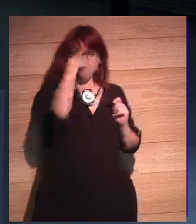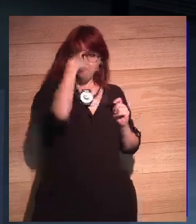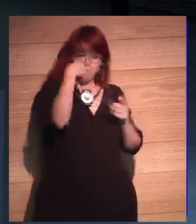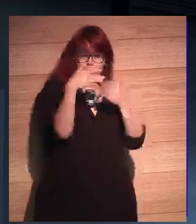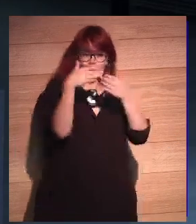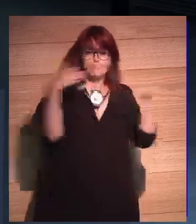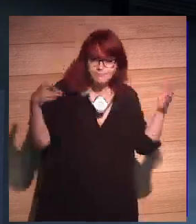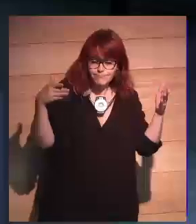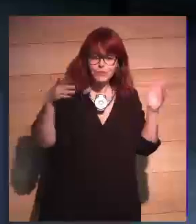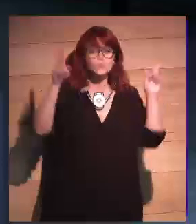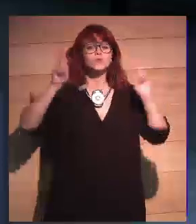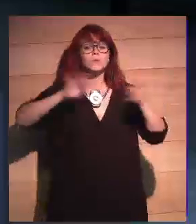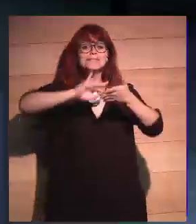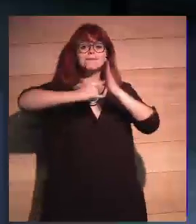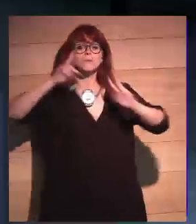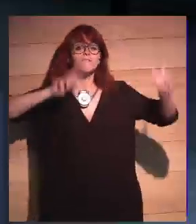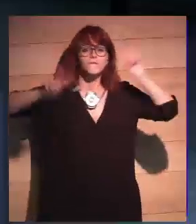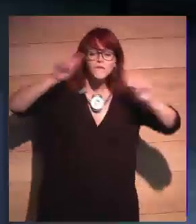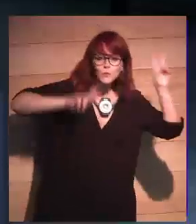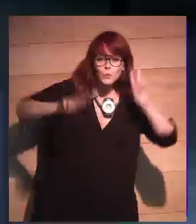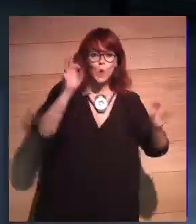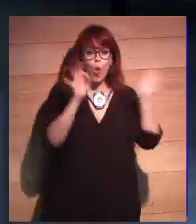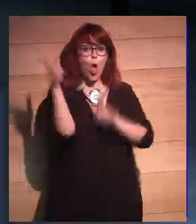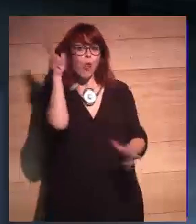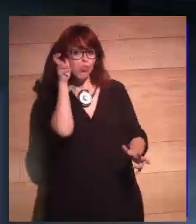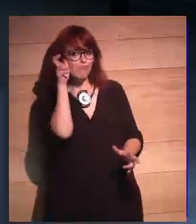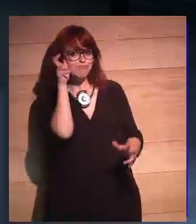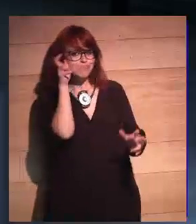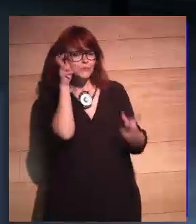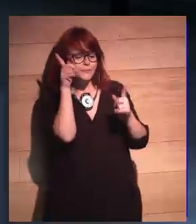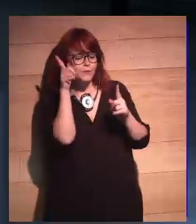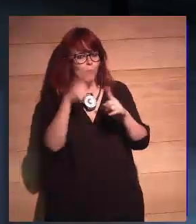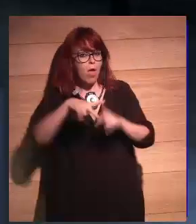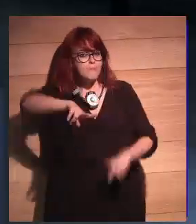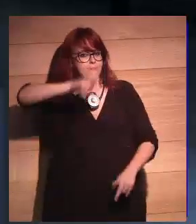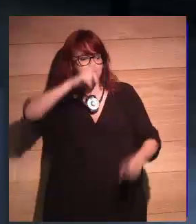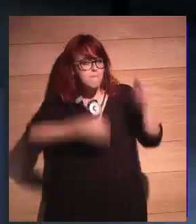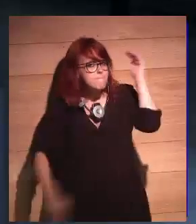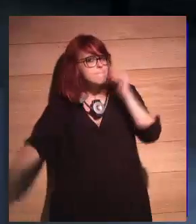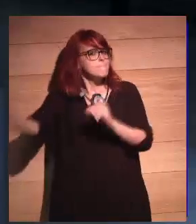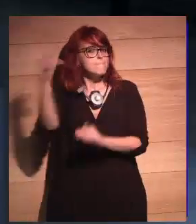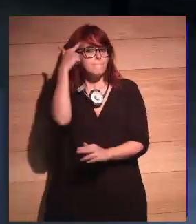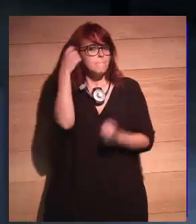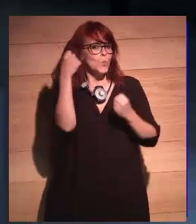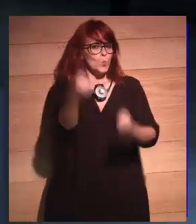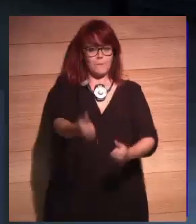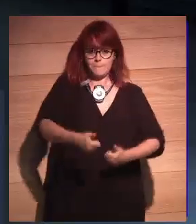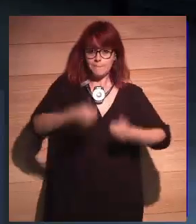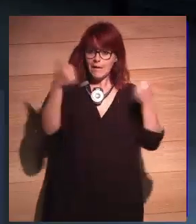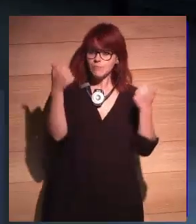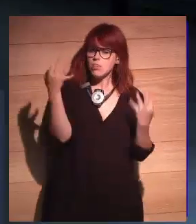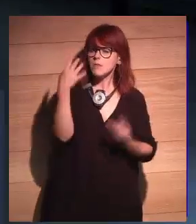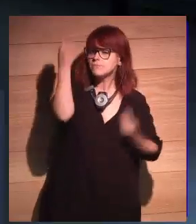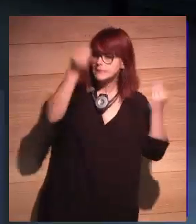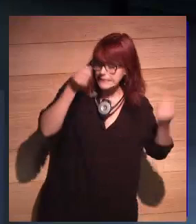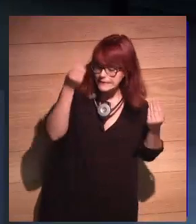Va más allá de los sistemas visuales o del oído. Es decir, es algo mucho más potente, es algo en lo que deberíamos